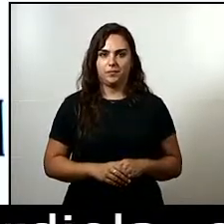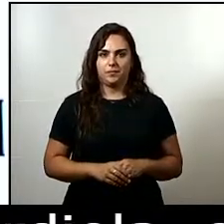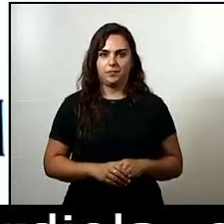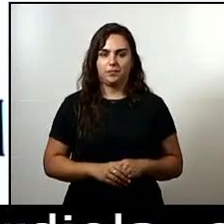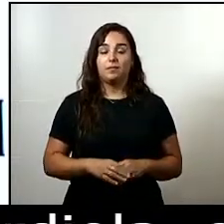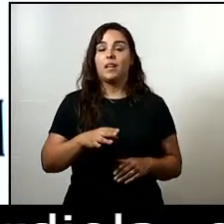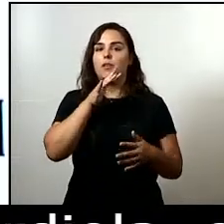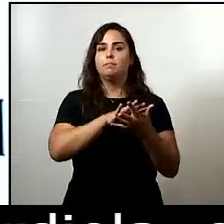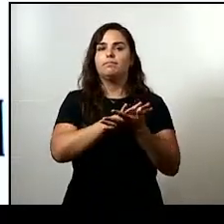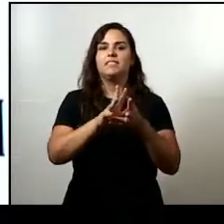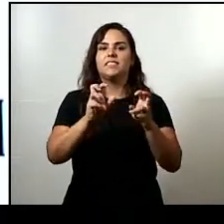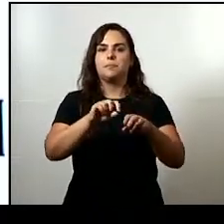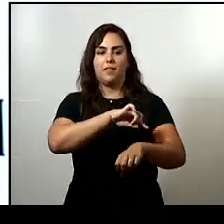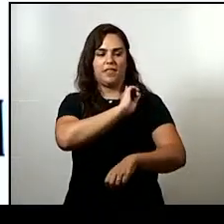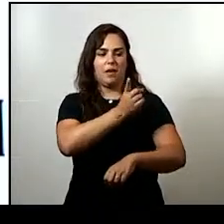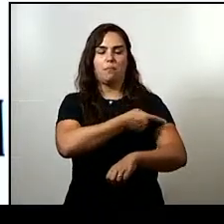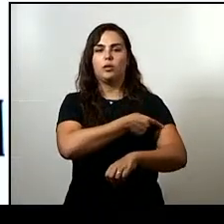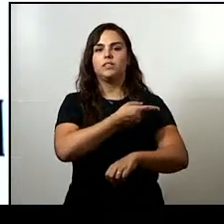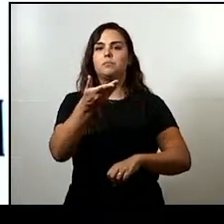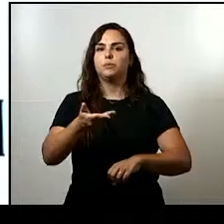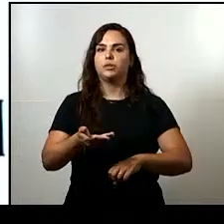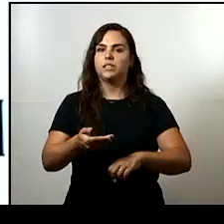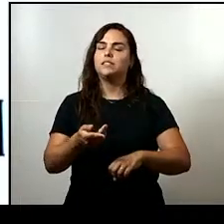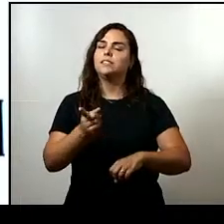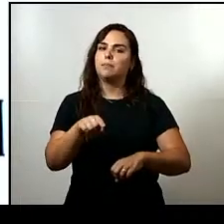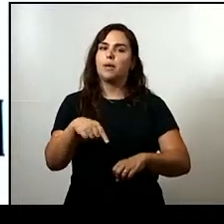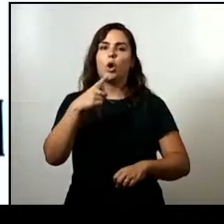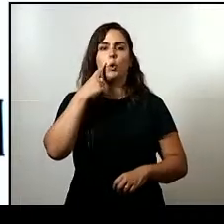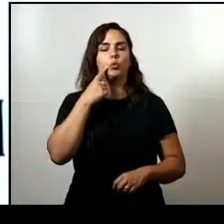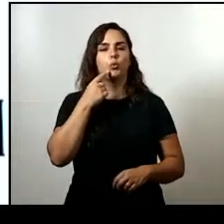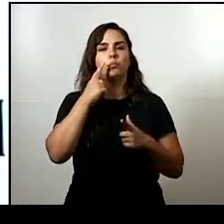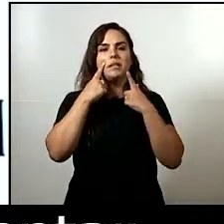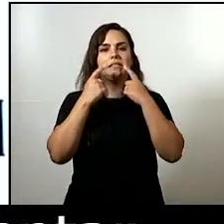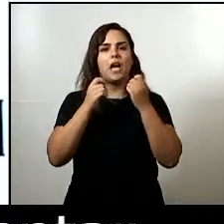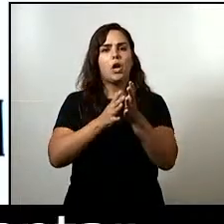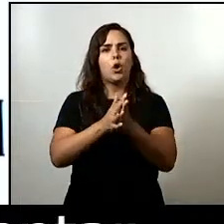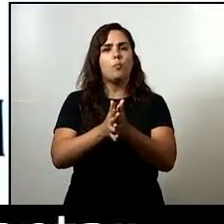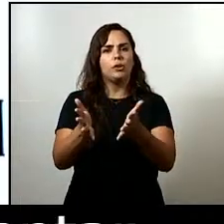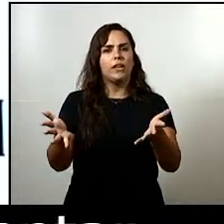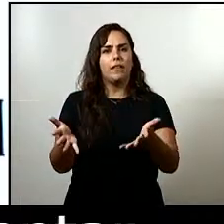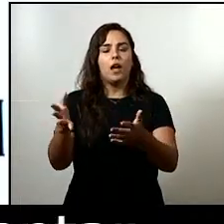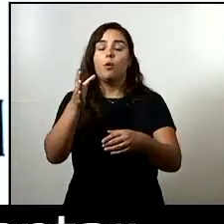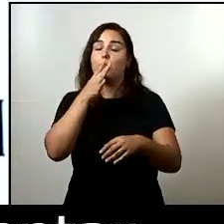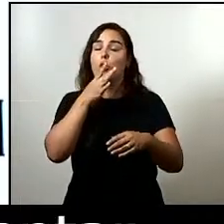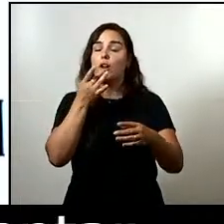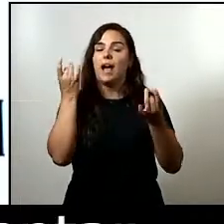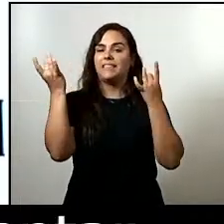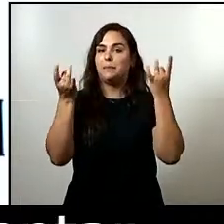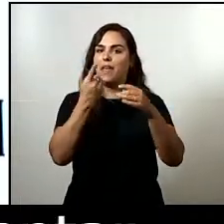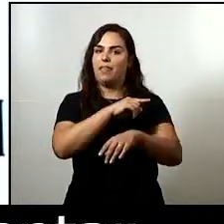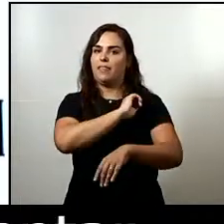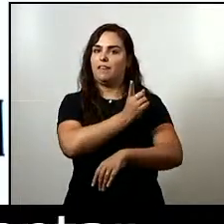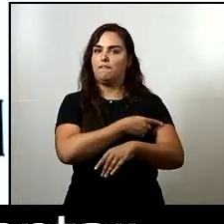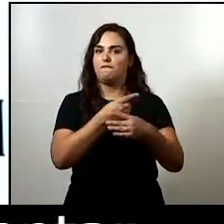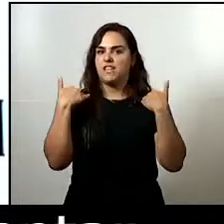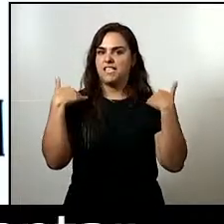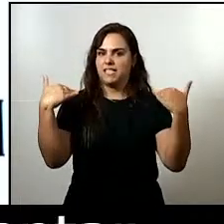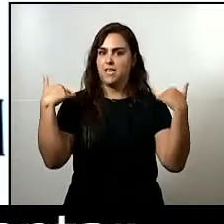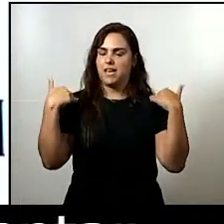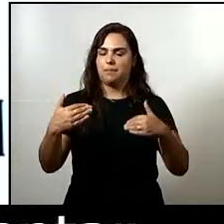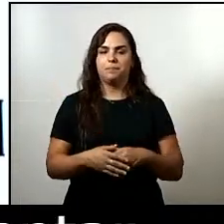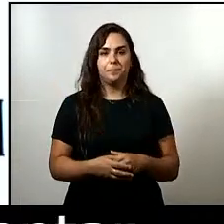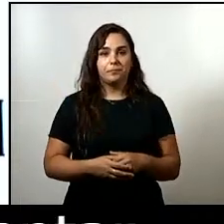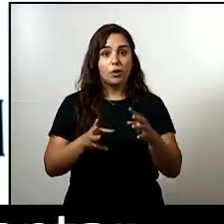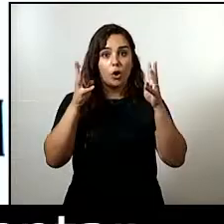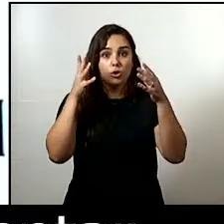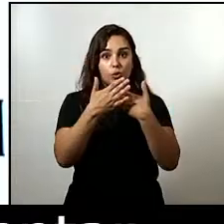Hablamos ahora de deporte y de la importancia de fomentar hábitos saludables a través de la actividad física. El Consejo de